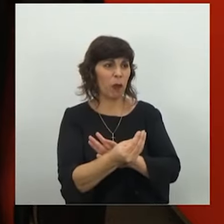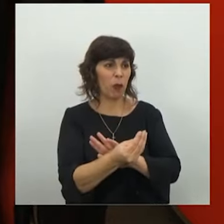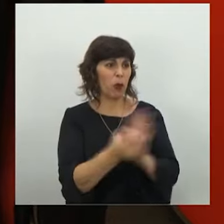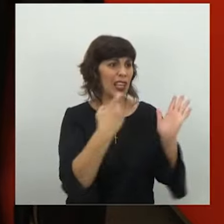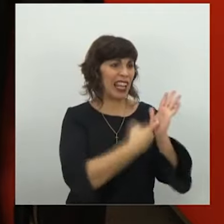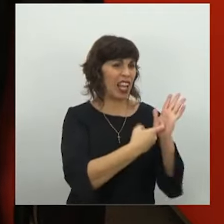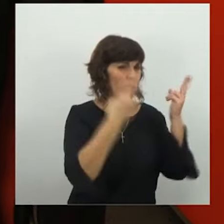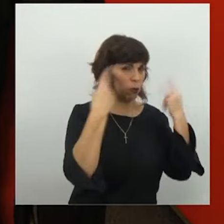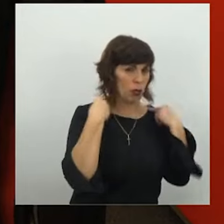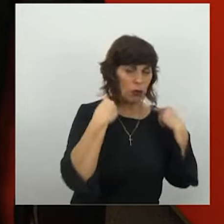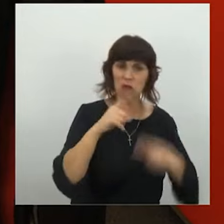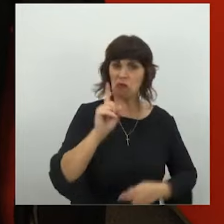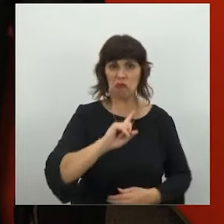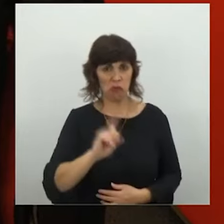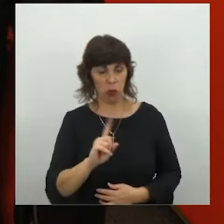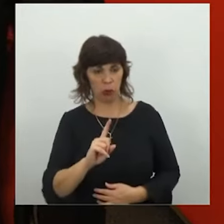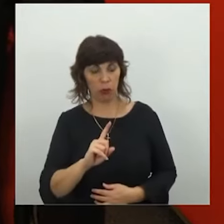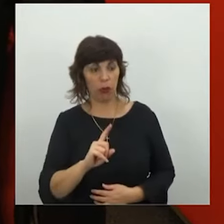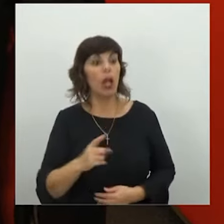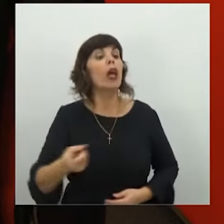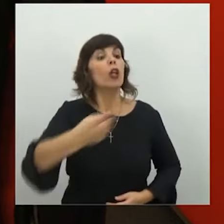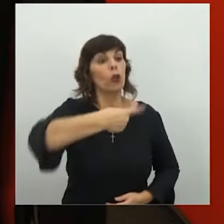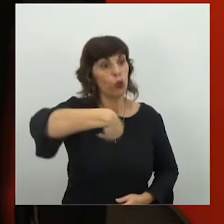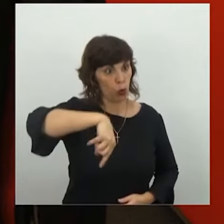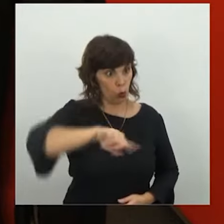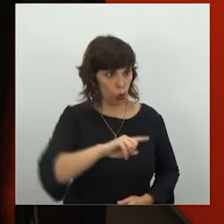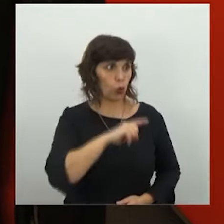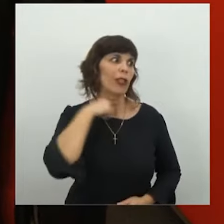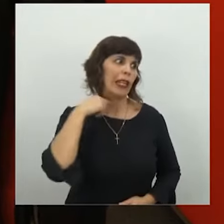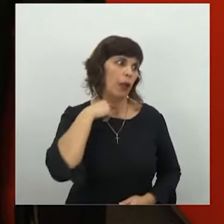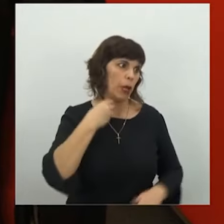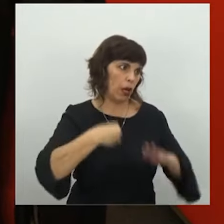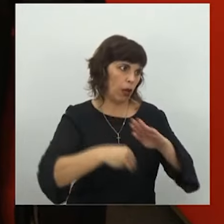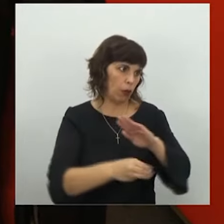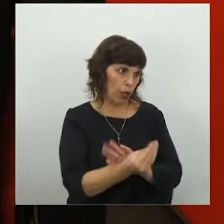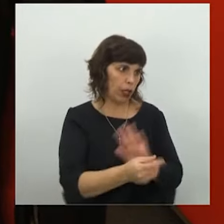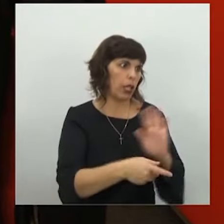Nosotros nacimos bajo la ley del pecado, sí, pero no bajo la ley de Moisés.